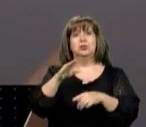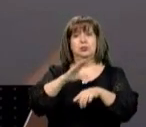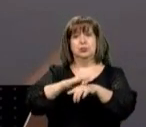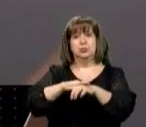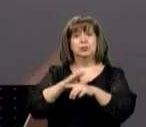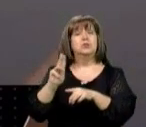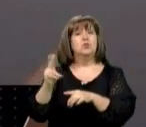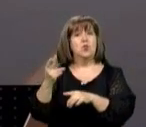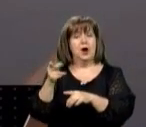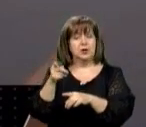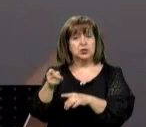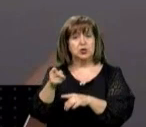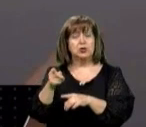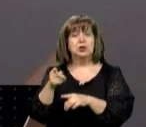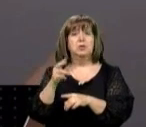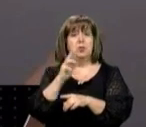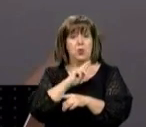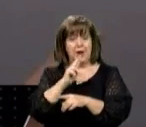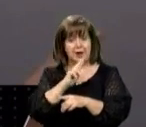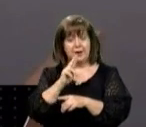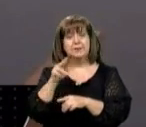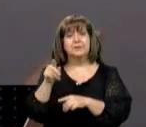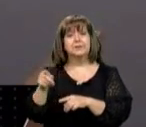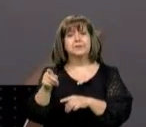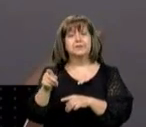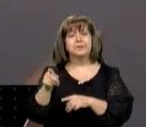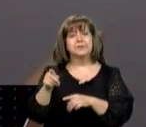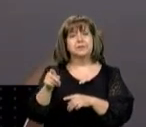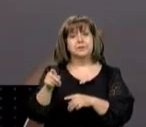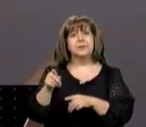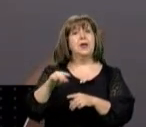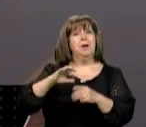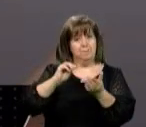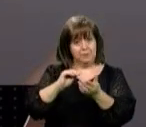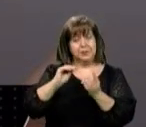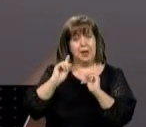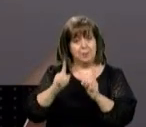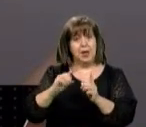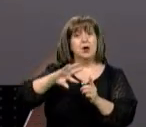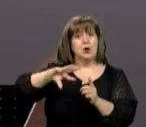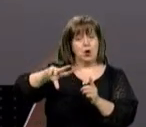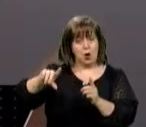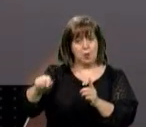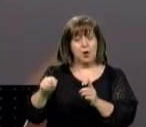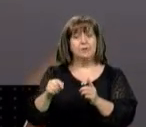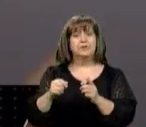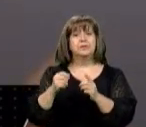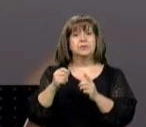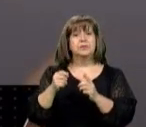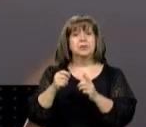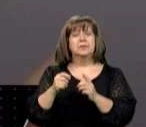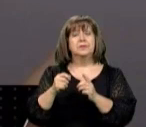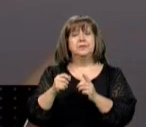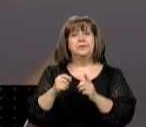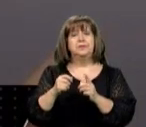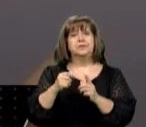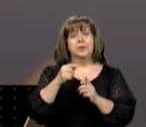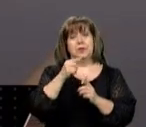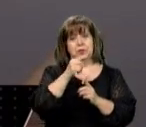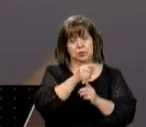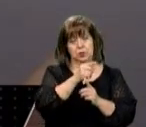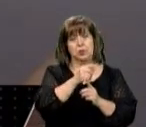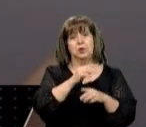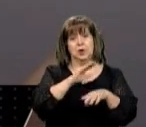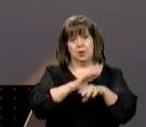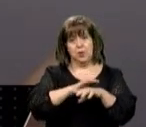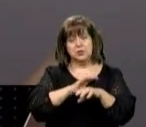en concurso ideal con femicidio, en concurso real con robo simple, seguida contra Francisco Benjamín